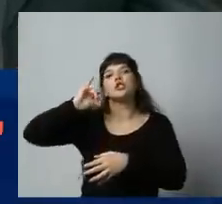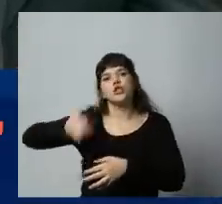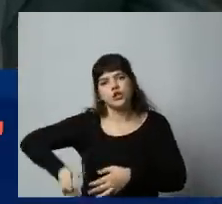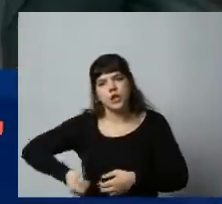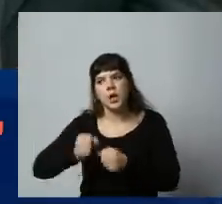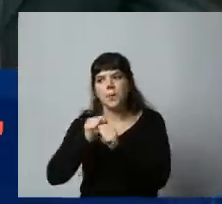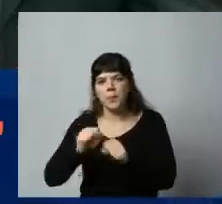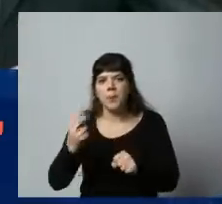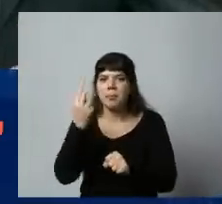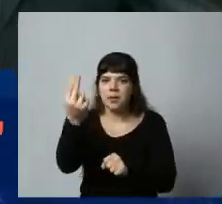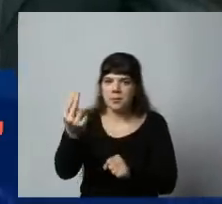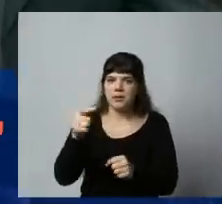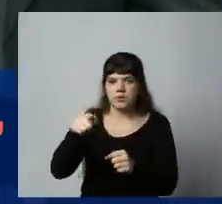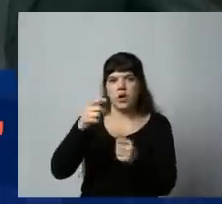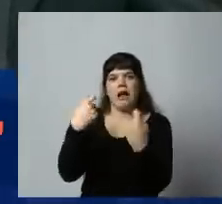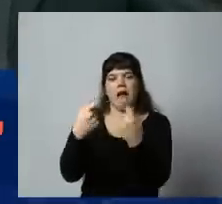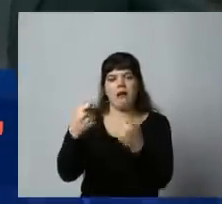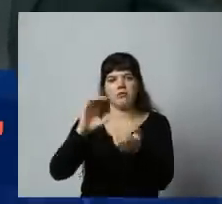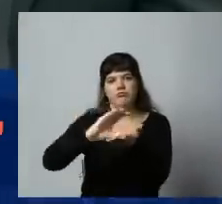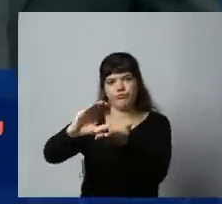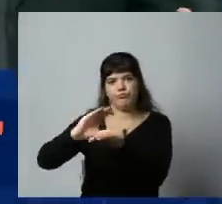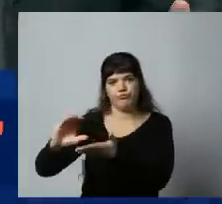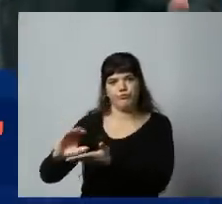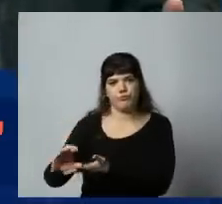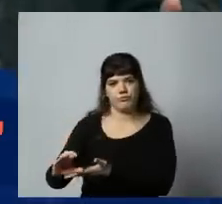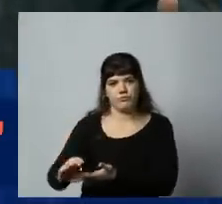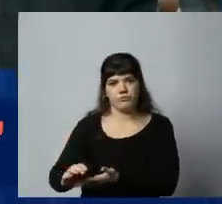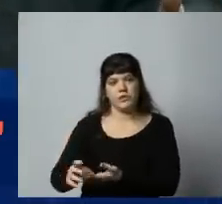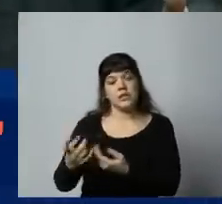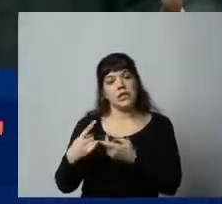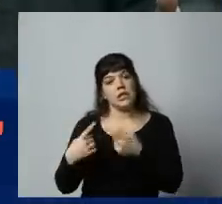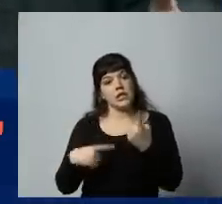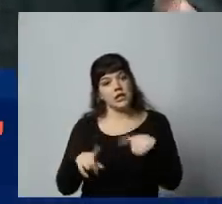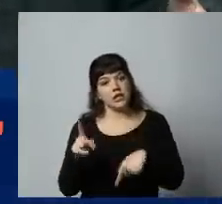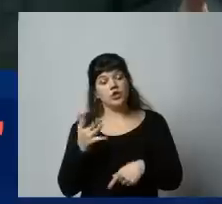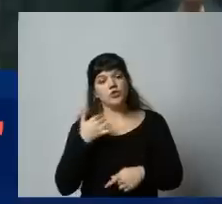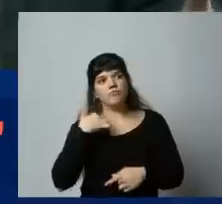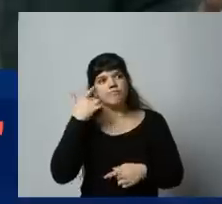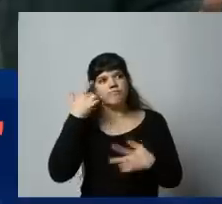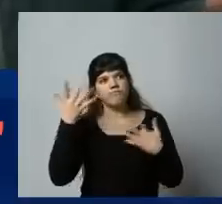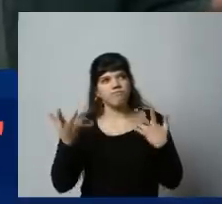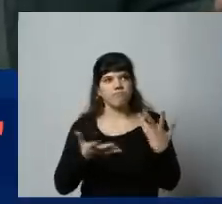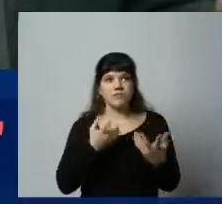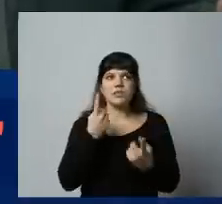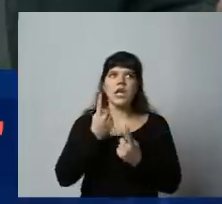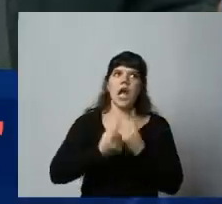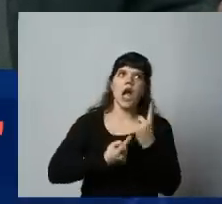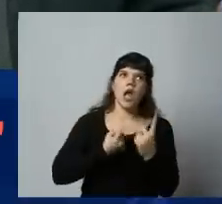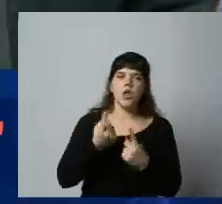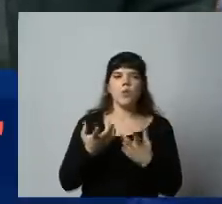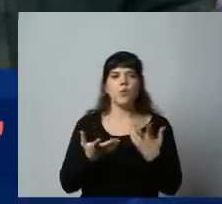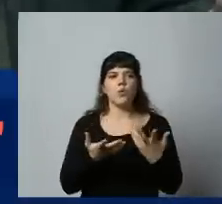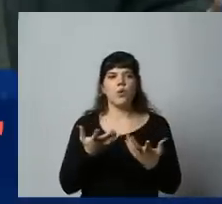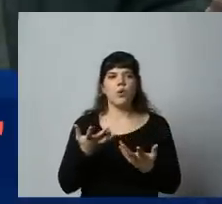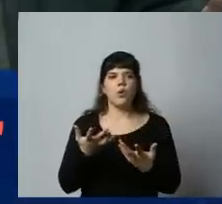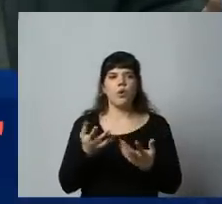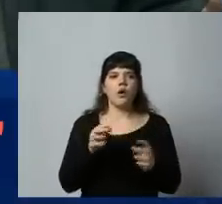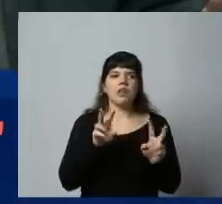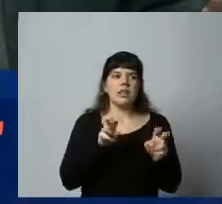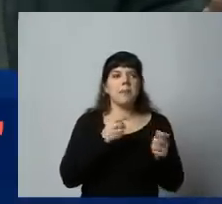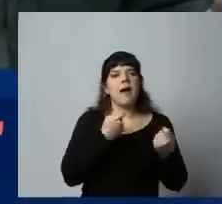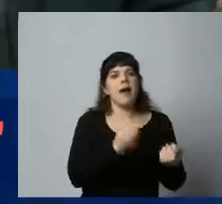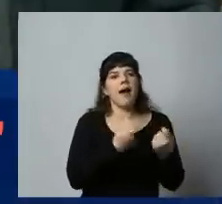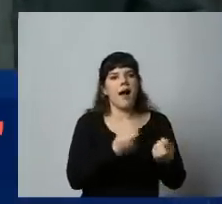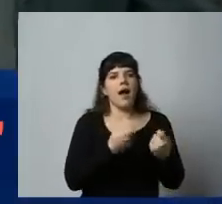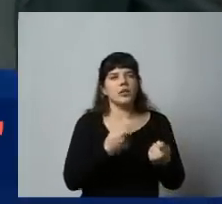a gastar con lo que si llegara a quedar algún remanente del gasto